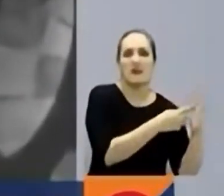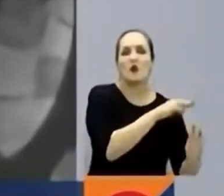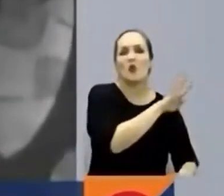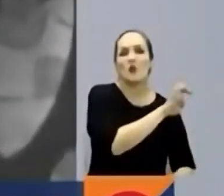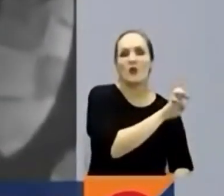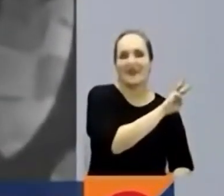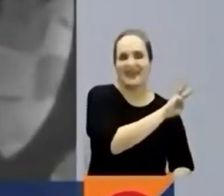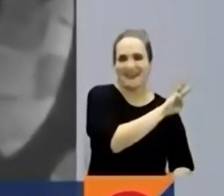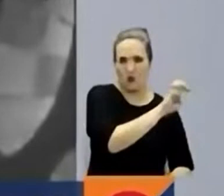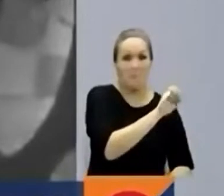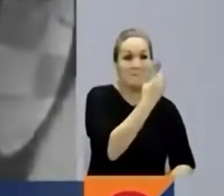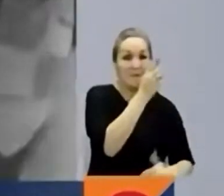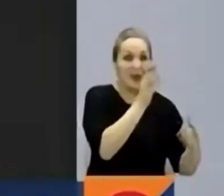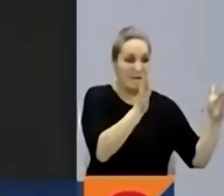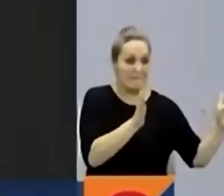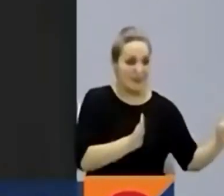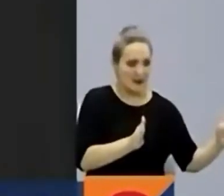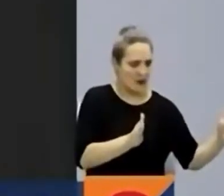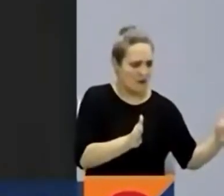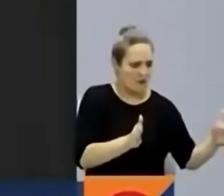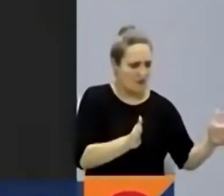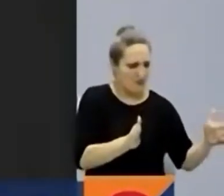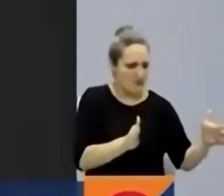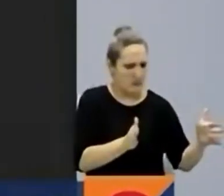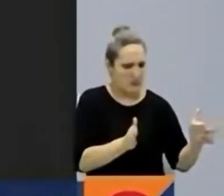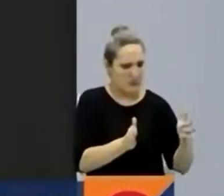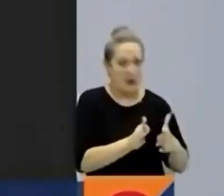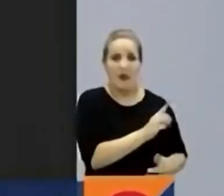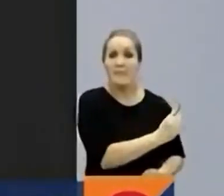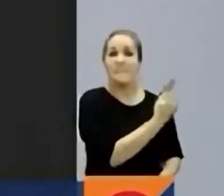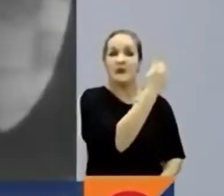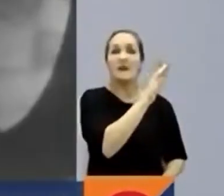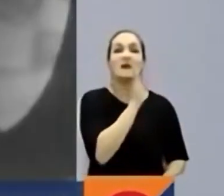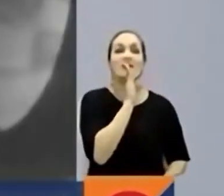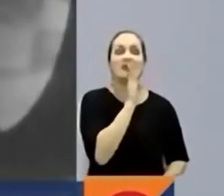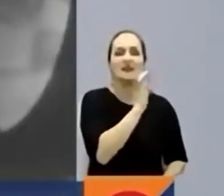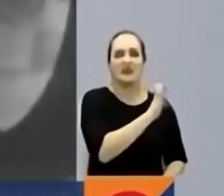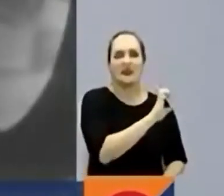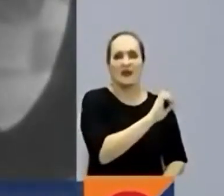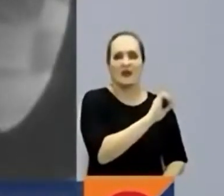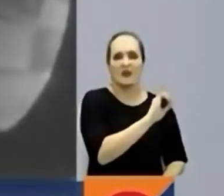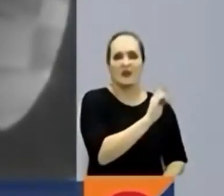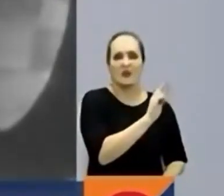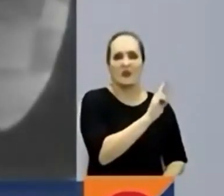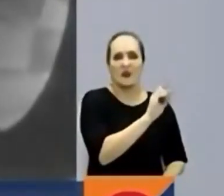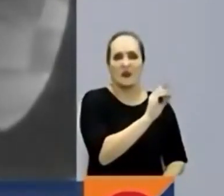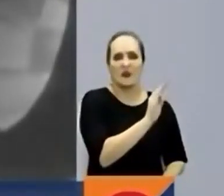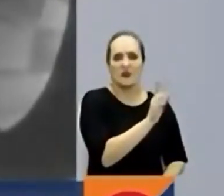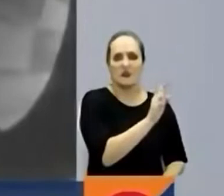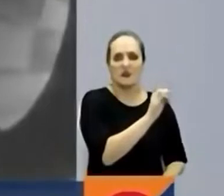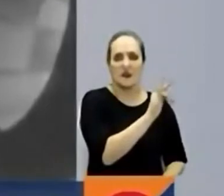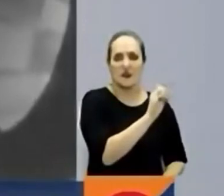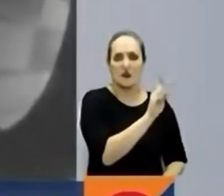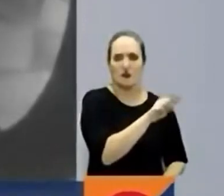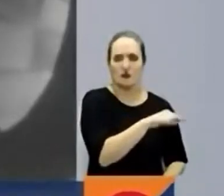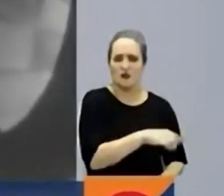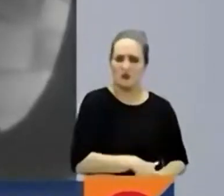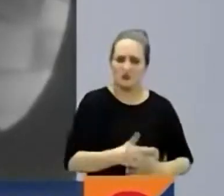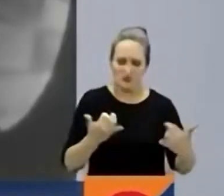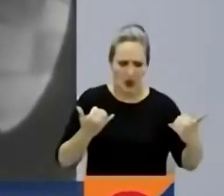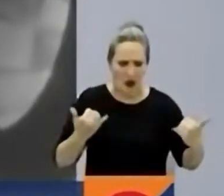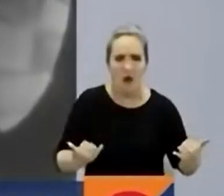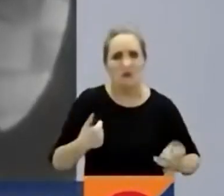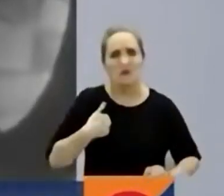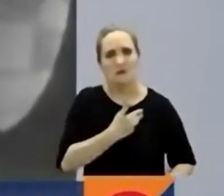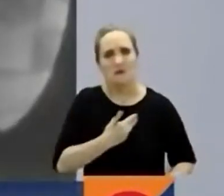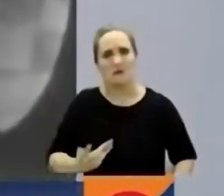1938 con el registro que tiene RTVC del discurso de Eduardo Santos. Hay que poner muy lejos la mira y hay que poner